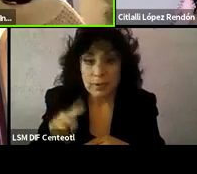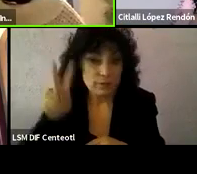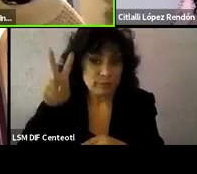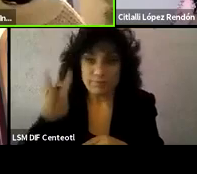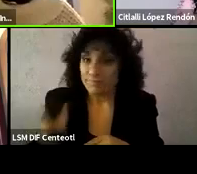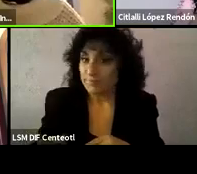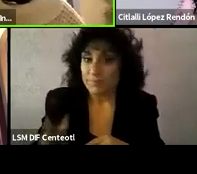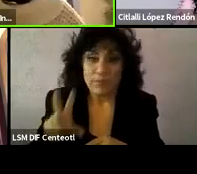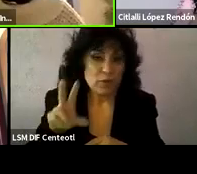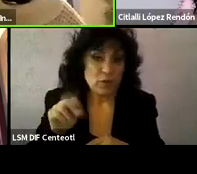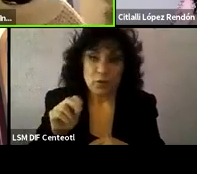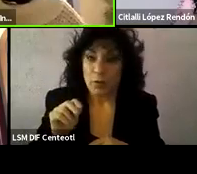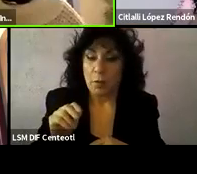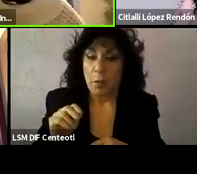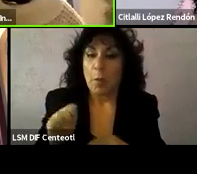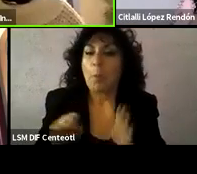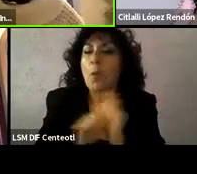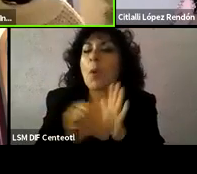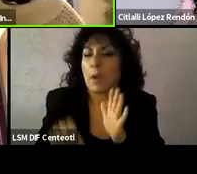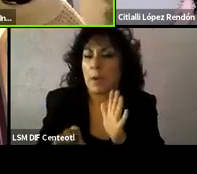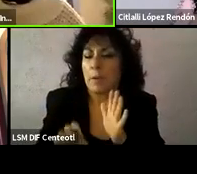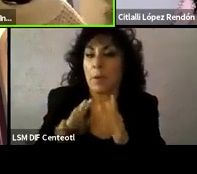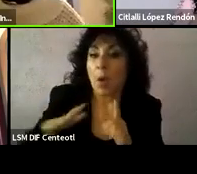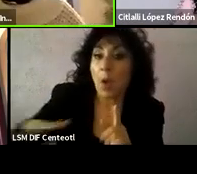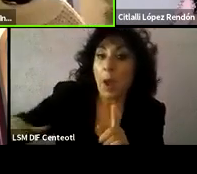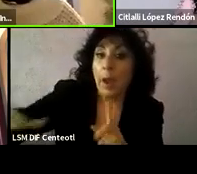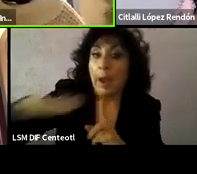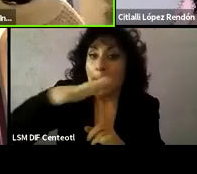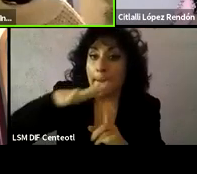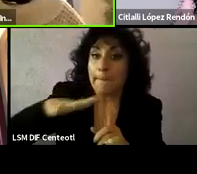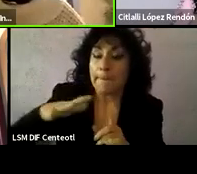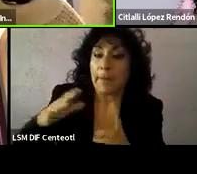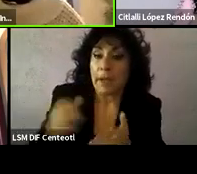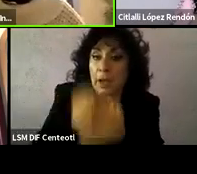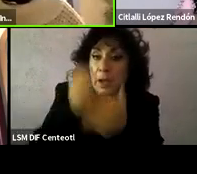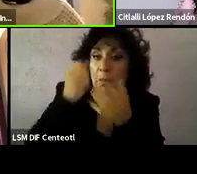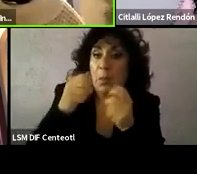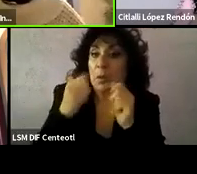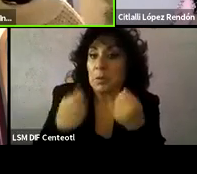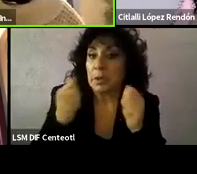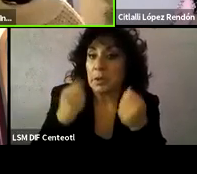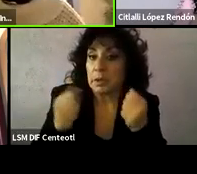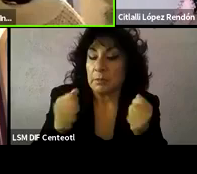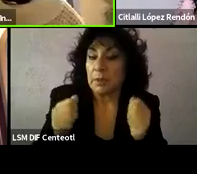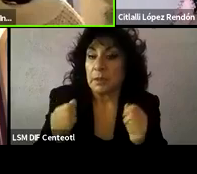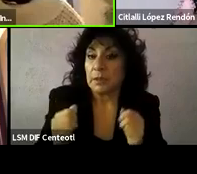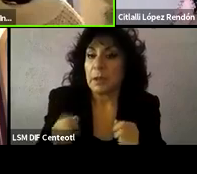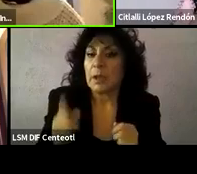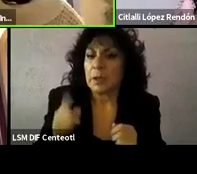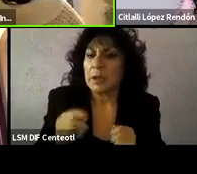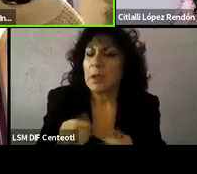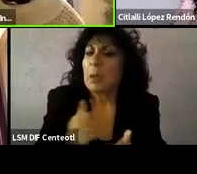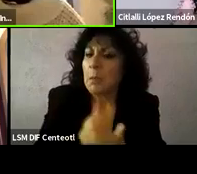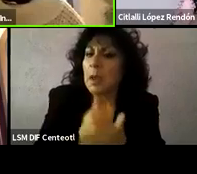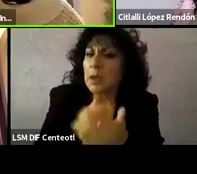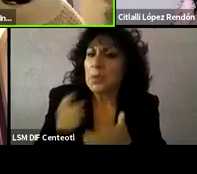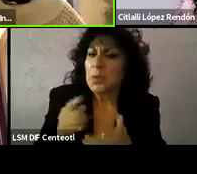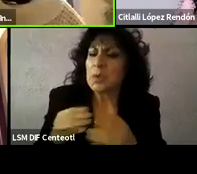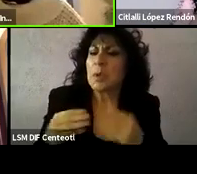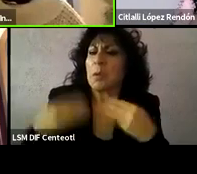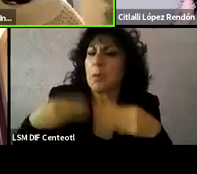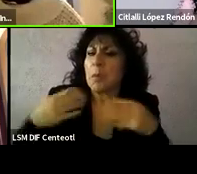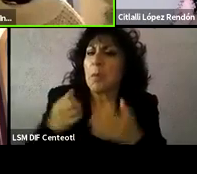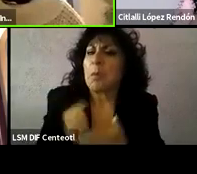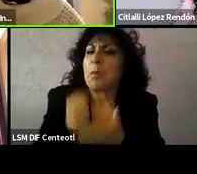con las bolsas de plástico. Decirle a las personas que lleven sus bolsas al mercado, claro, ayuda y tiene un impacto, pero también tienen un impacto